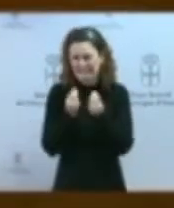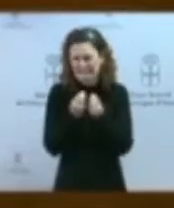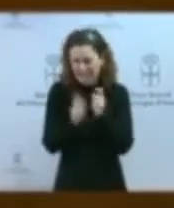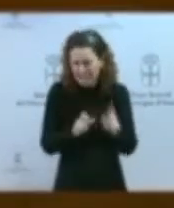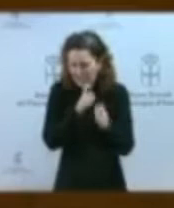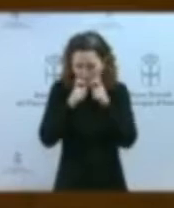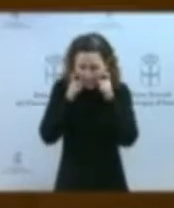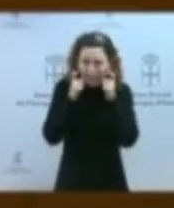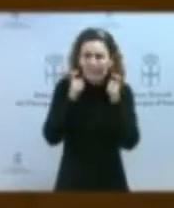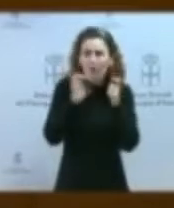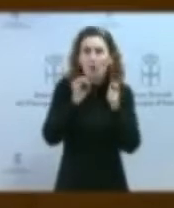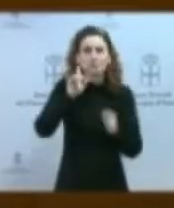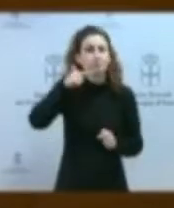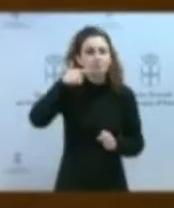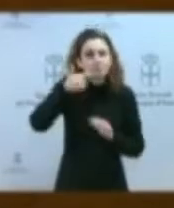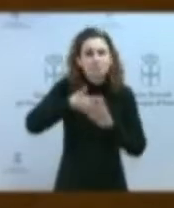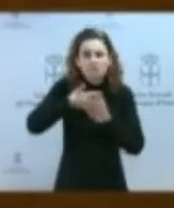una empresa que incumple los protocolos de seguridad?